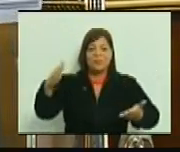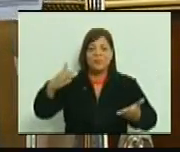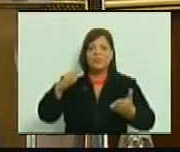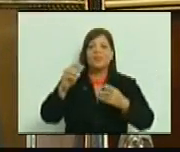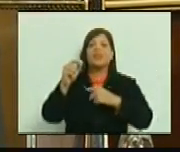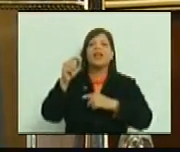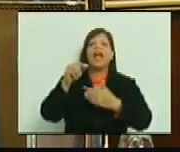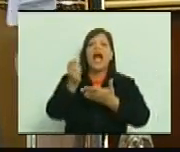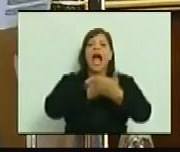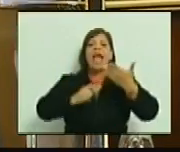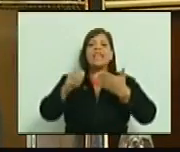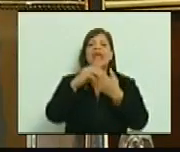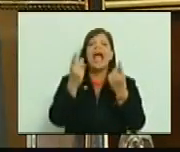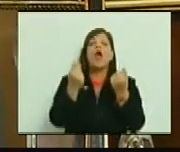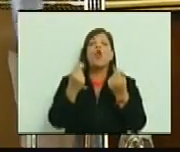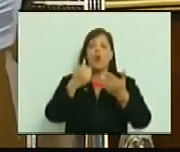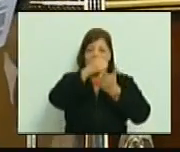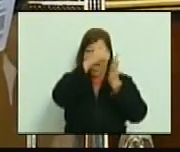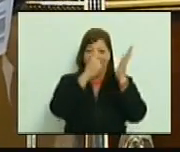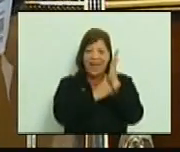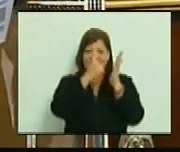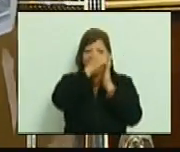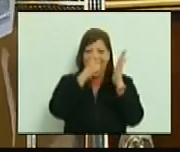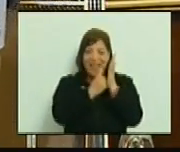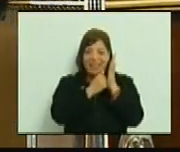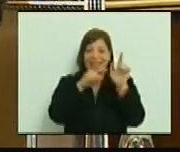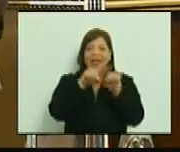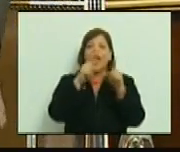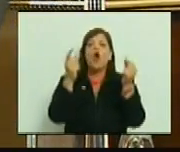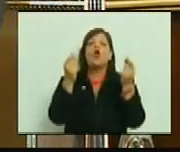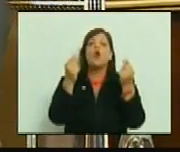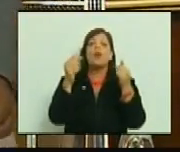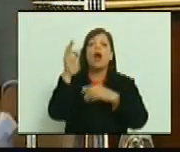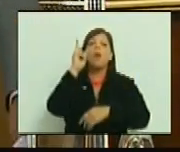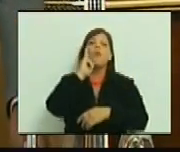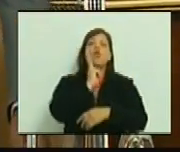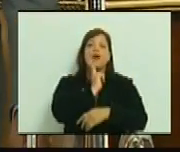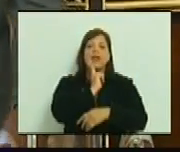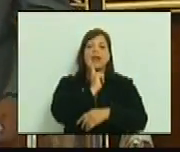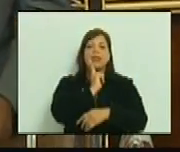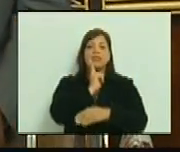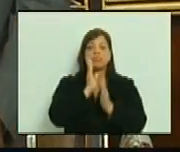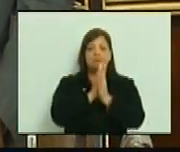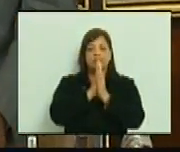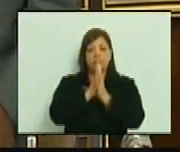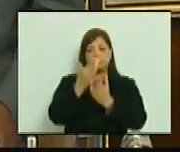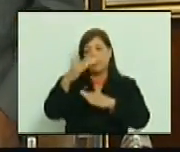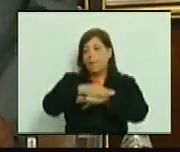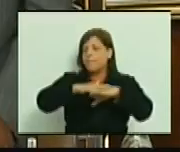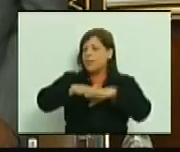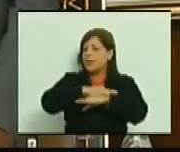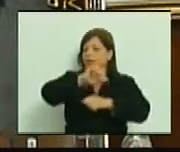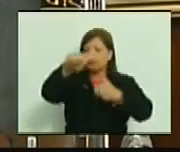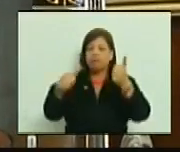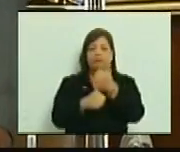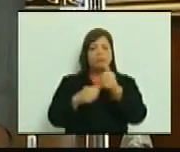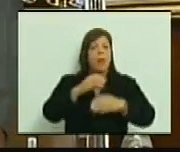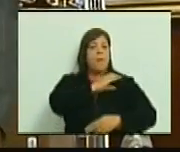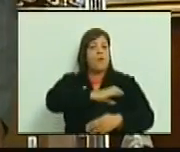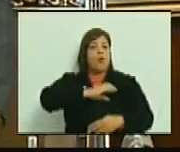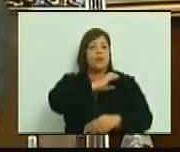Agenda Económica Bolivariana. Así es, Castro Soteldo, querido ministro y vicepresidente del área